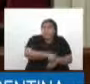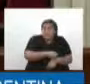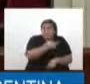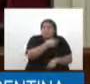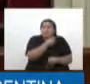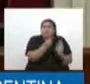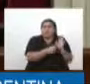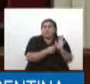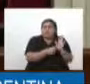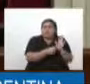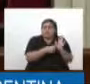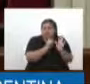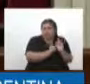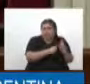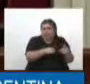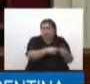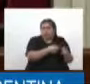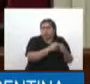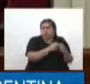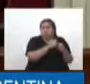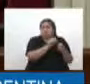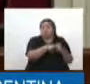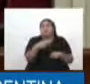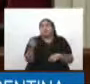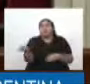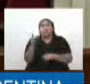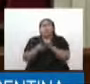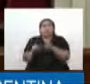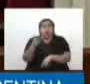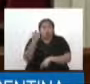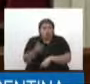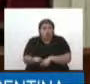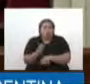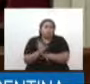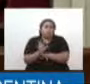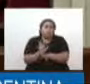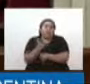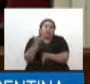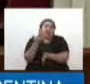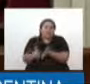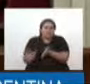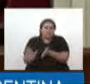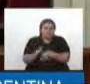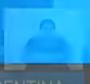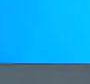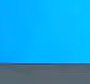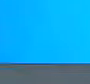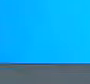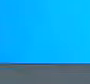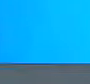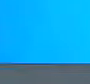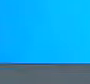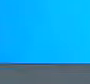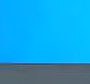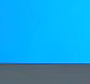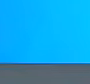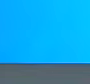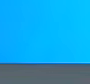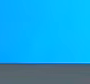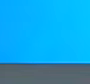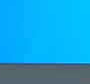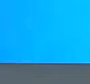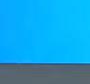que hacer la ley ahí. Vos por más cualquier modificación que haga de la ley, si no el mercado no da, por favor. Venía a buscar las mejores carnes de Argentina en el Manján,